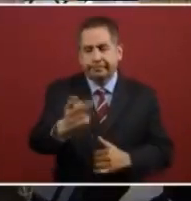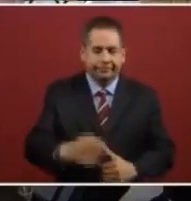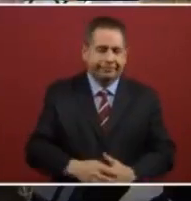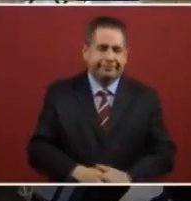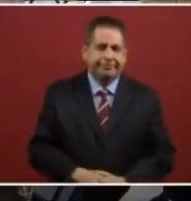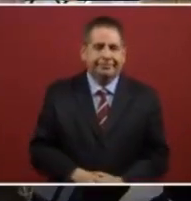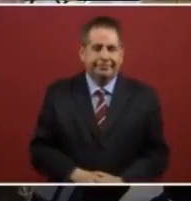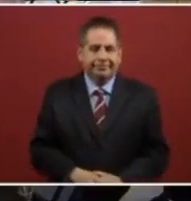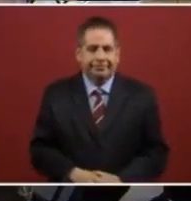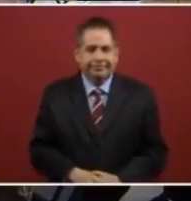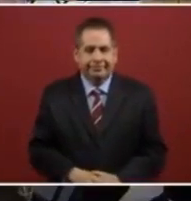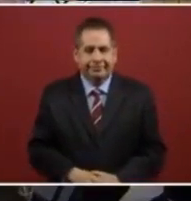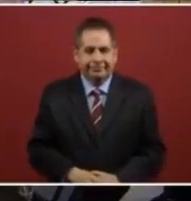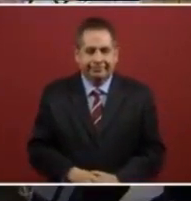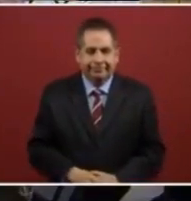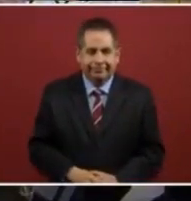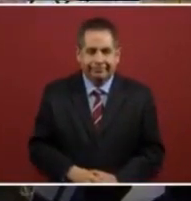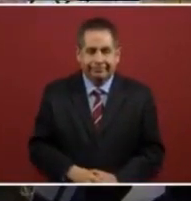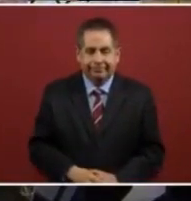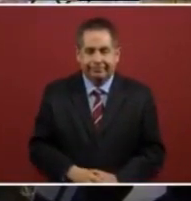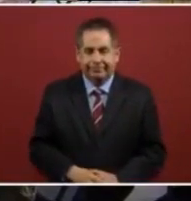more question.